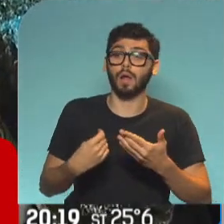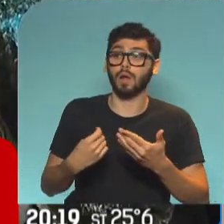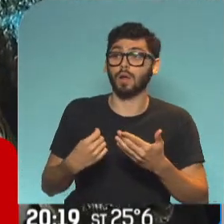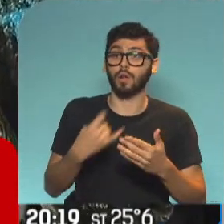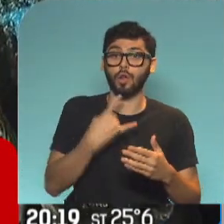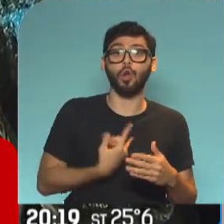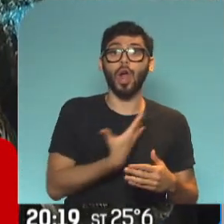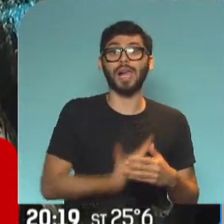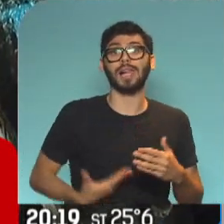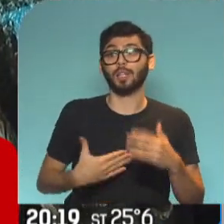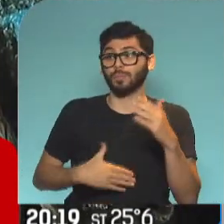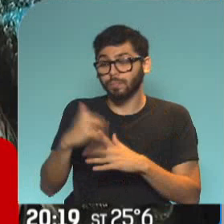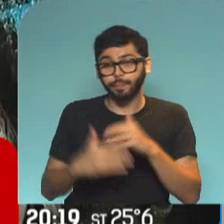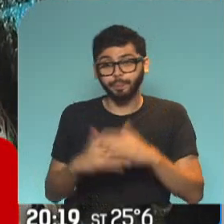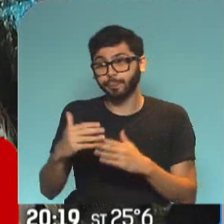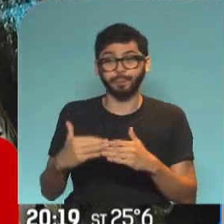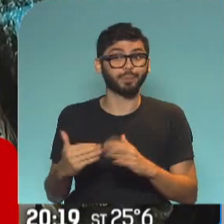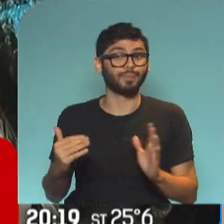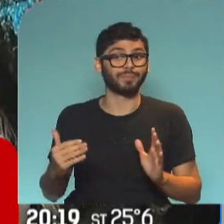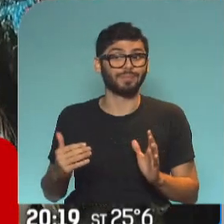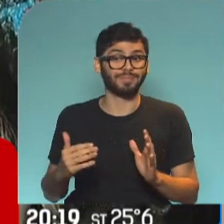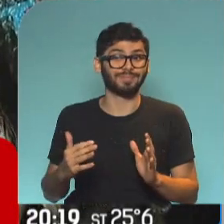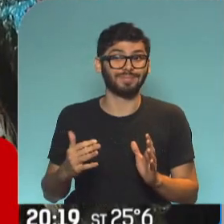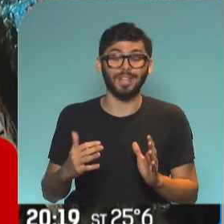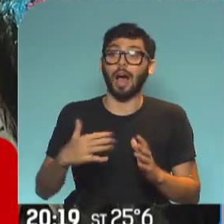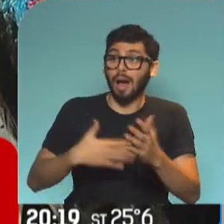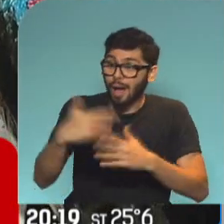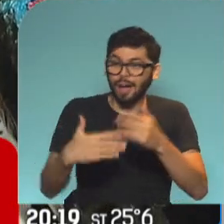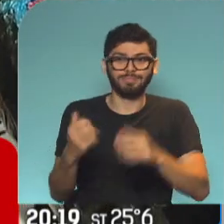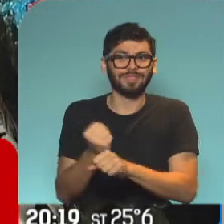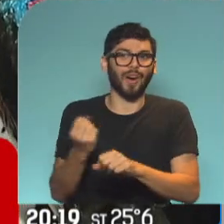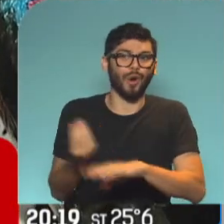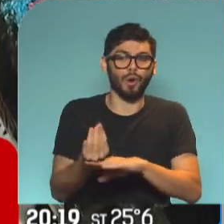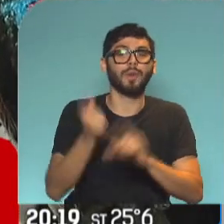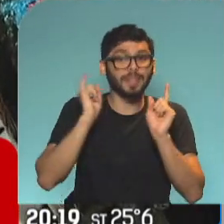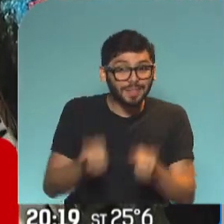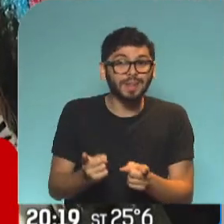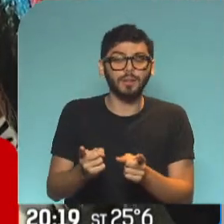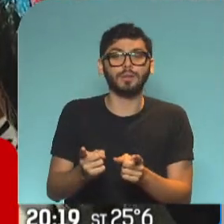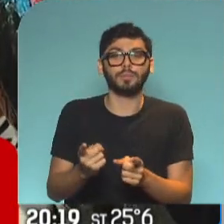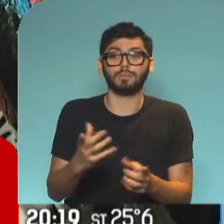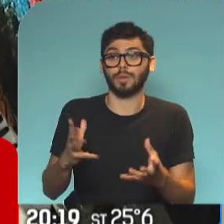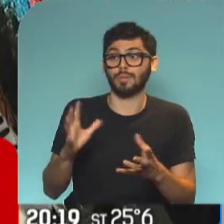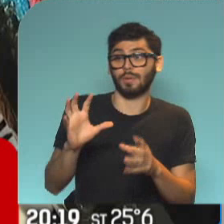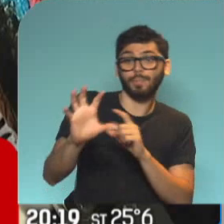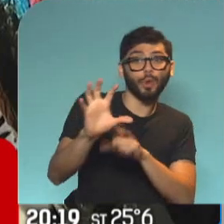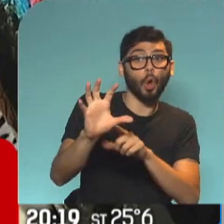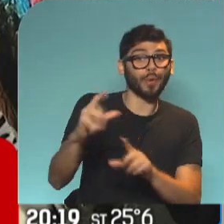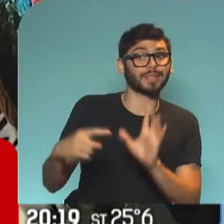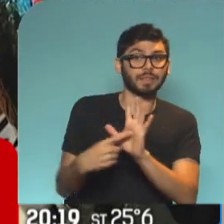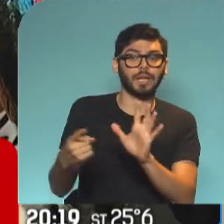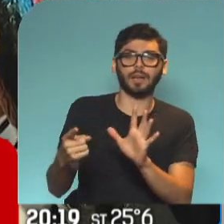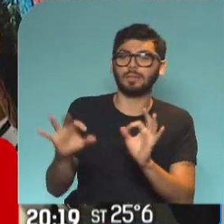en la provincia de Buenos Aires a partir de la construcción y lo que implica además para el desarrollo estratégico de la provincia tener